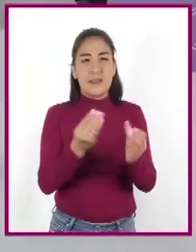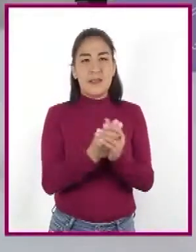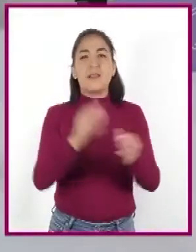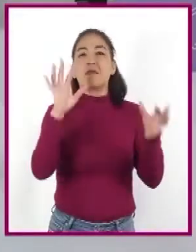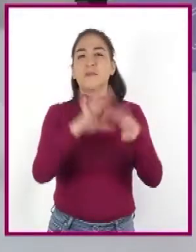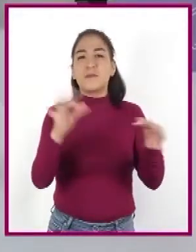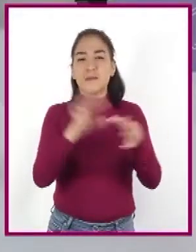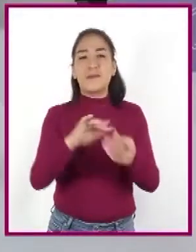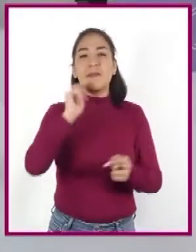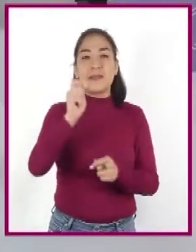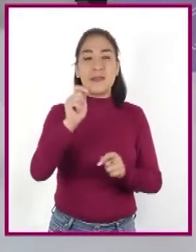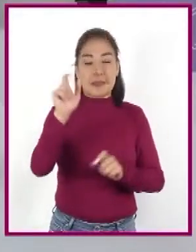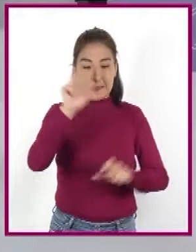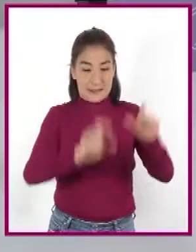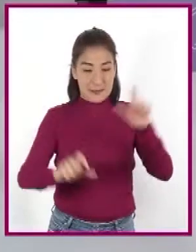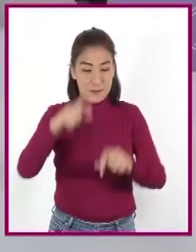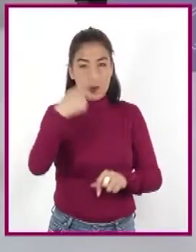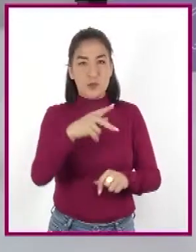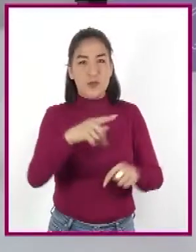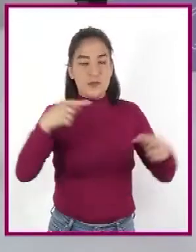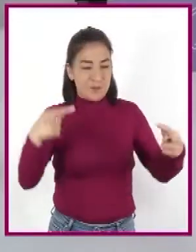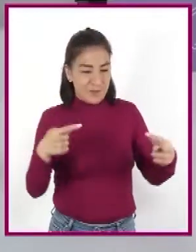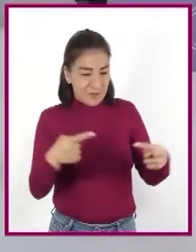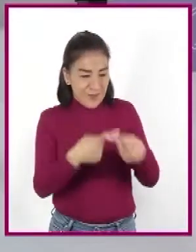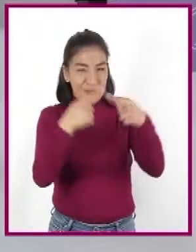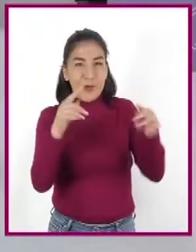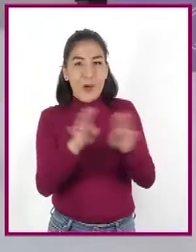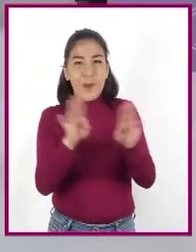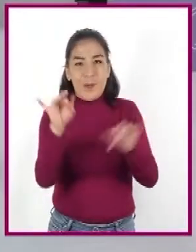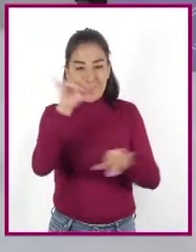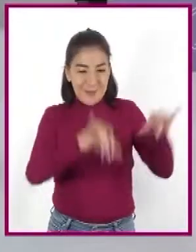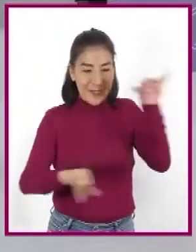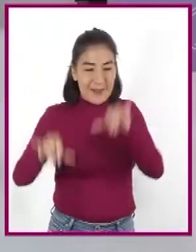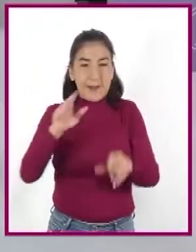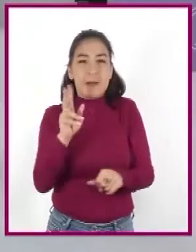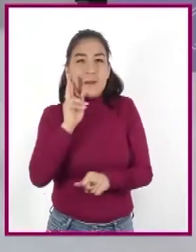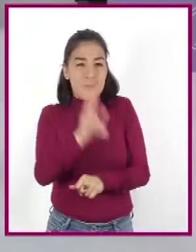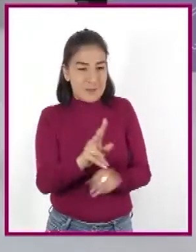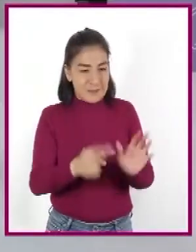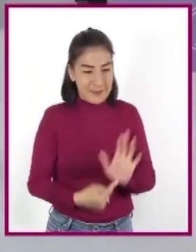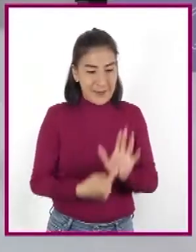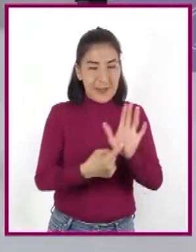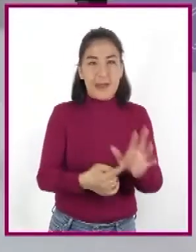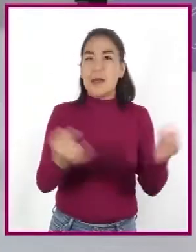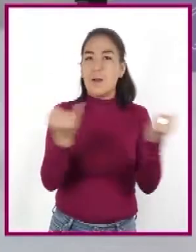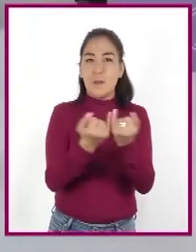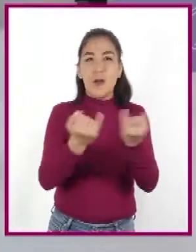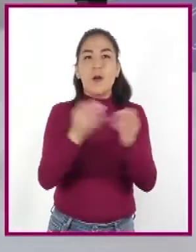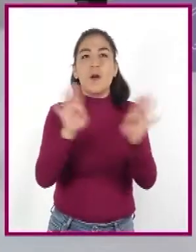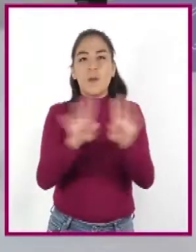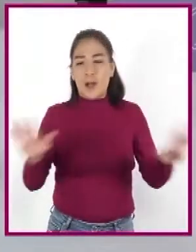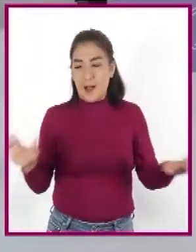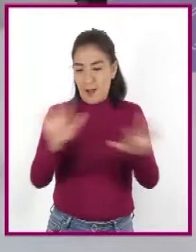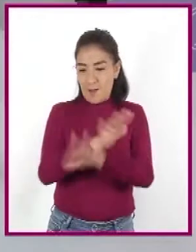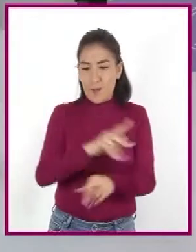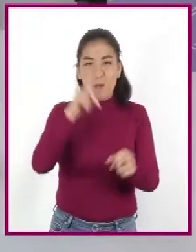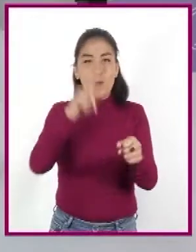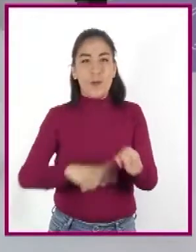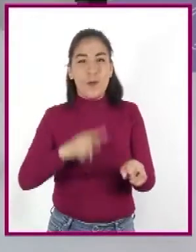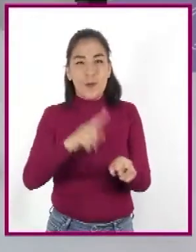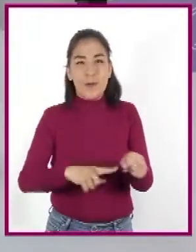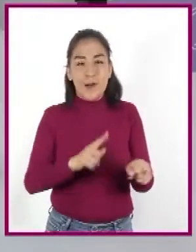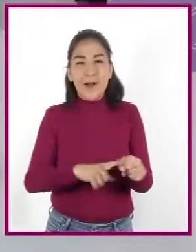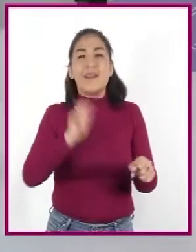las reacciones químicas pueden manifestarse de manera visible como en la precipitación y el cambio de color a partir